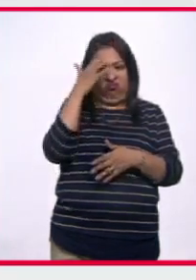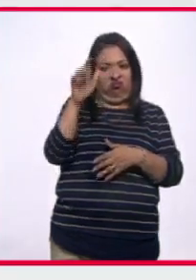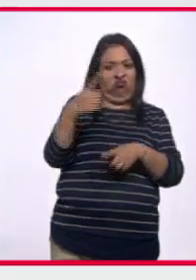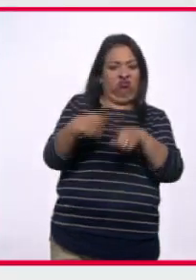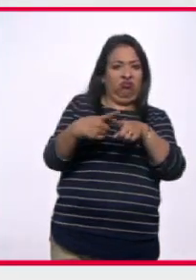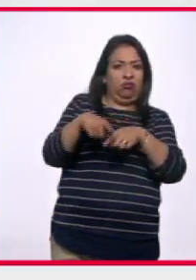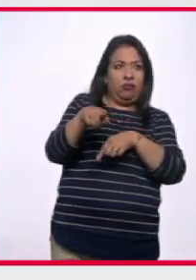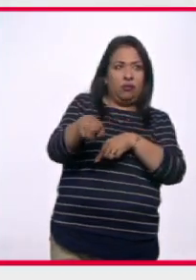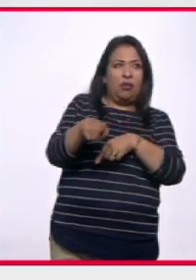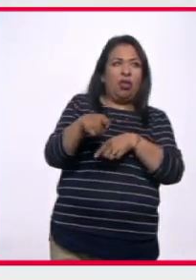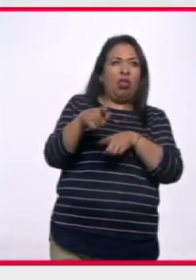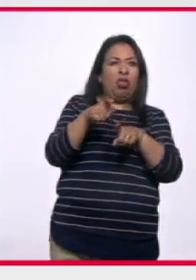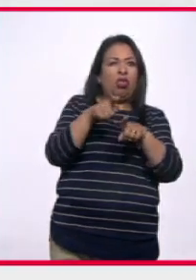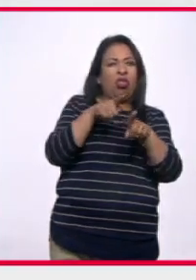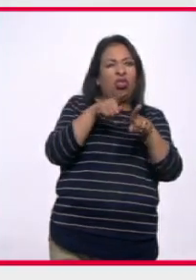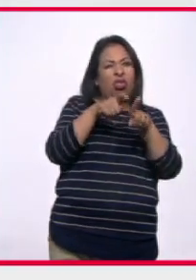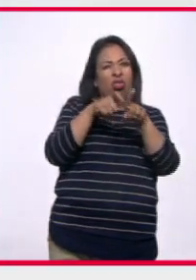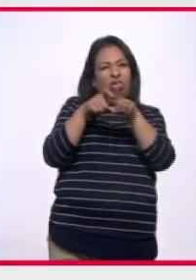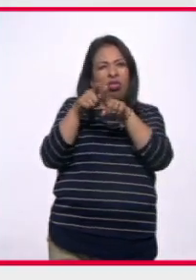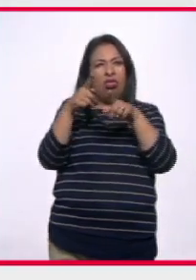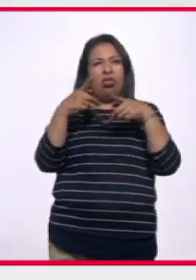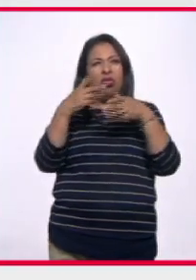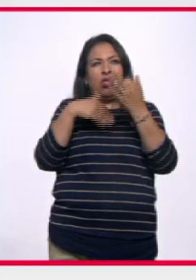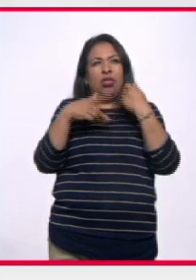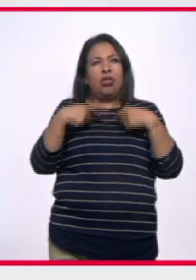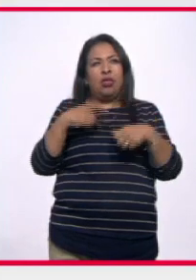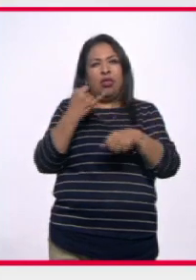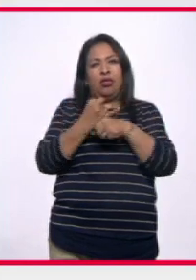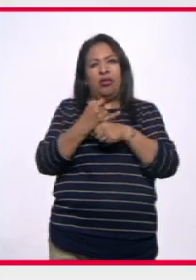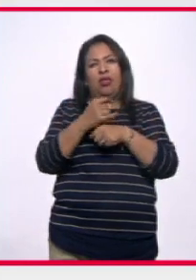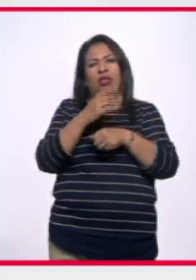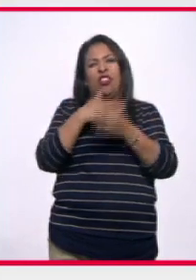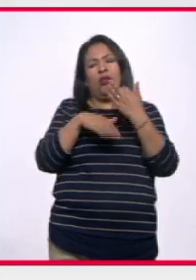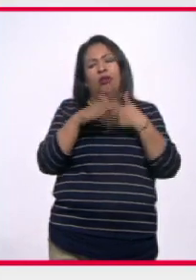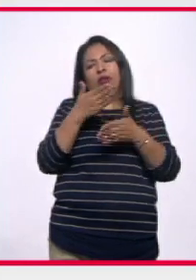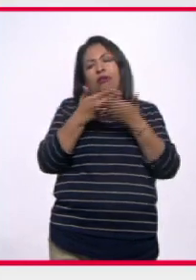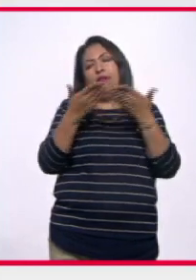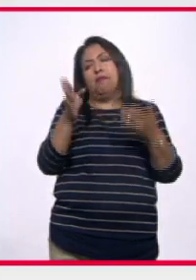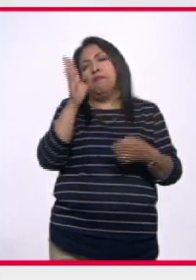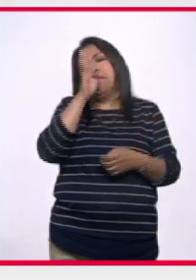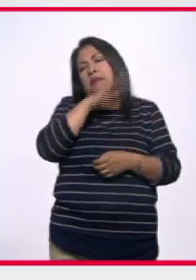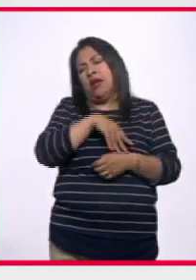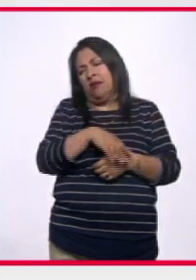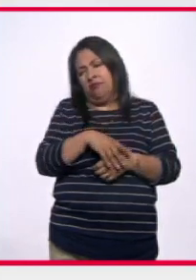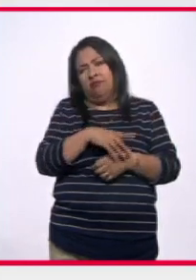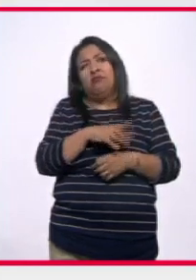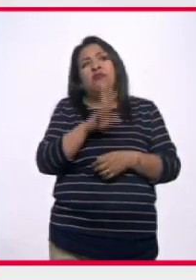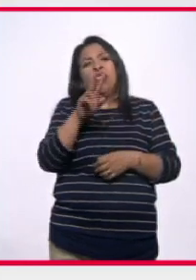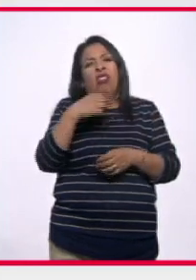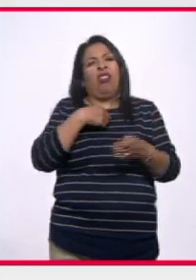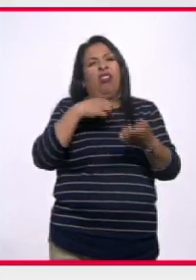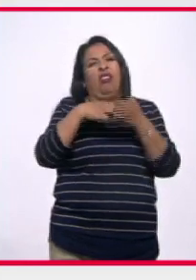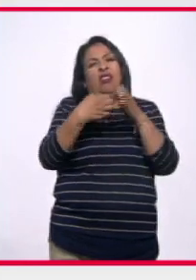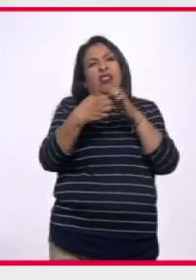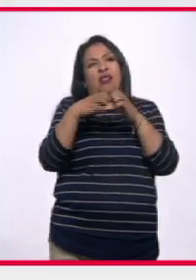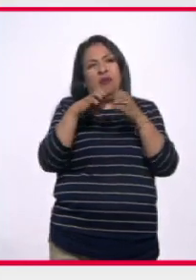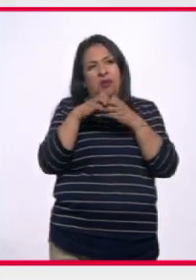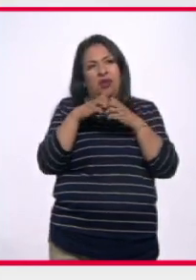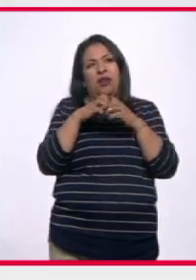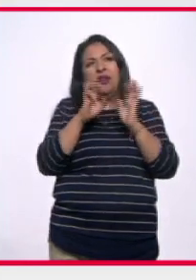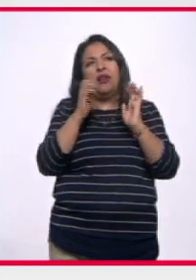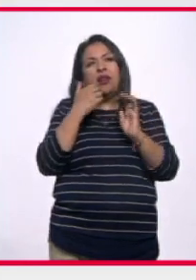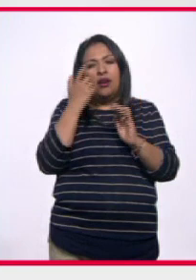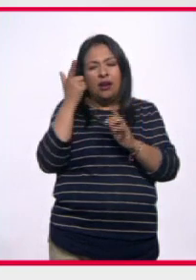y empiezan a juzgar todos los personajes estarán en el hierro y te caen gordos porque son tus enemigos y que tienes que